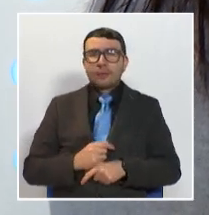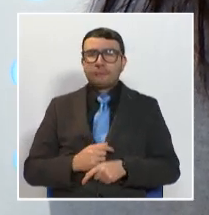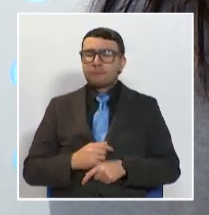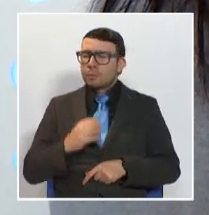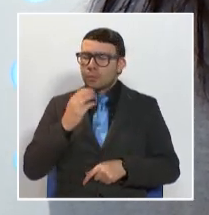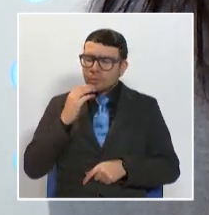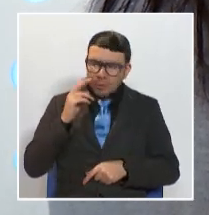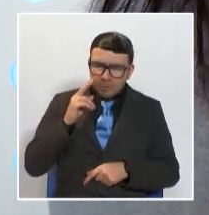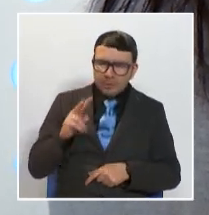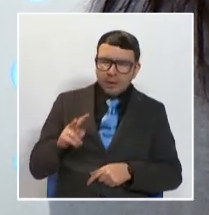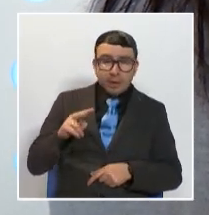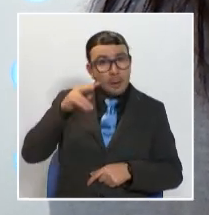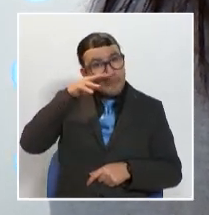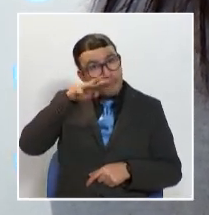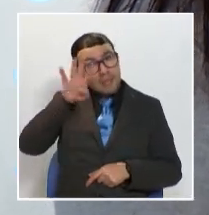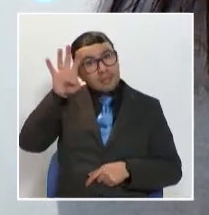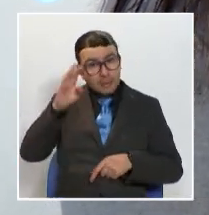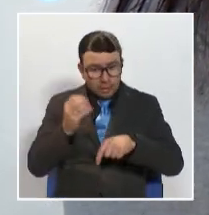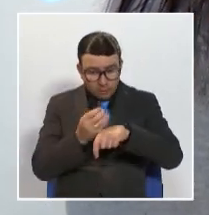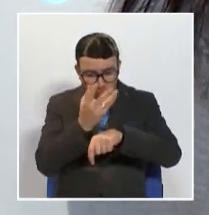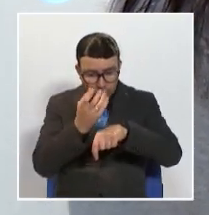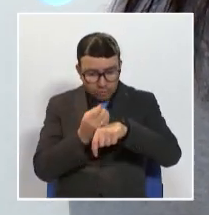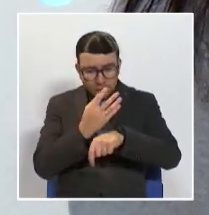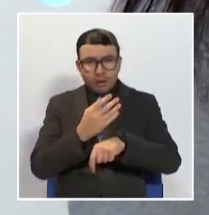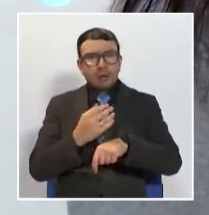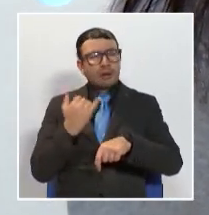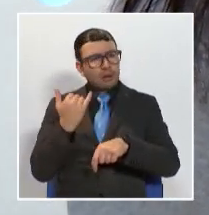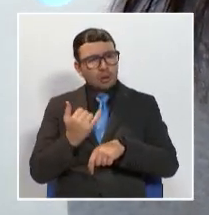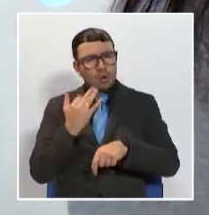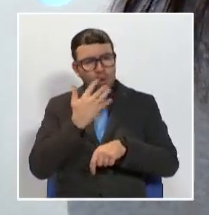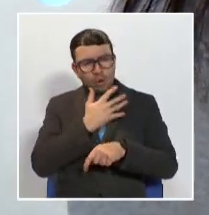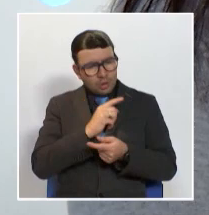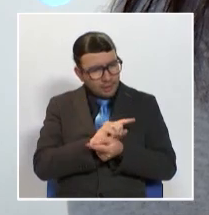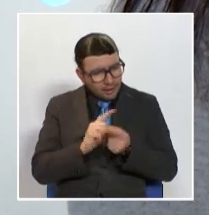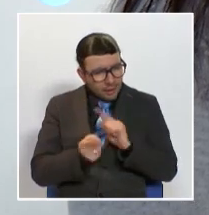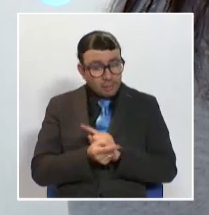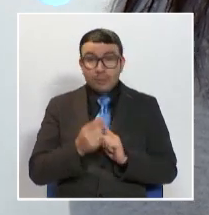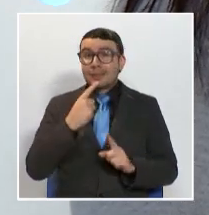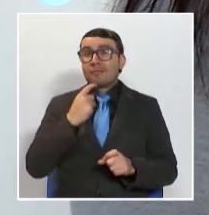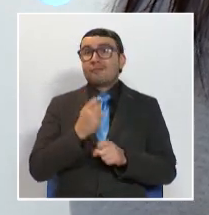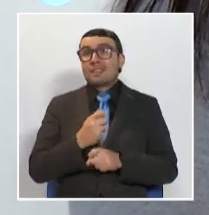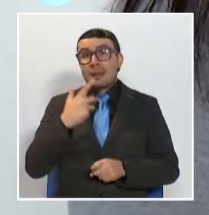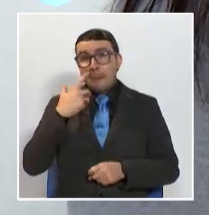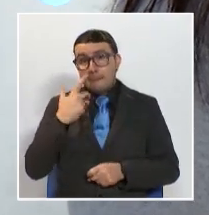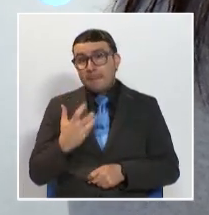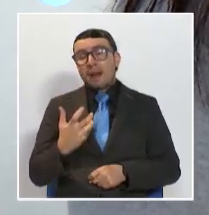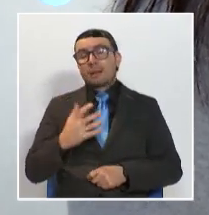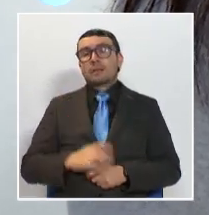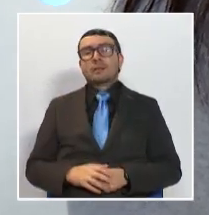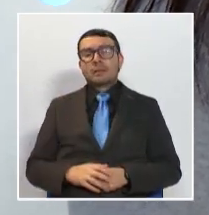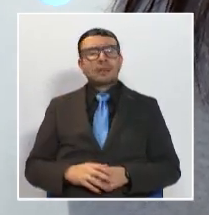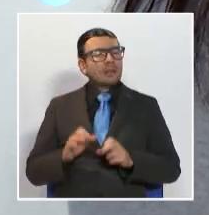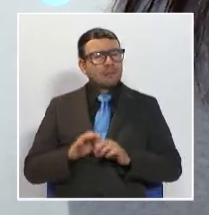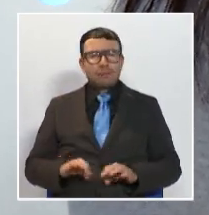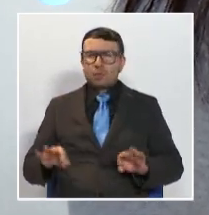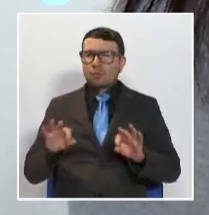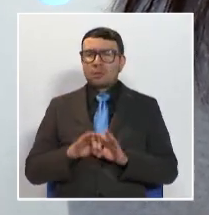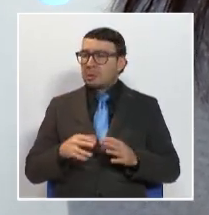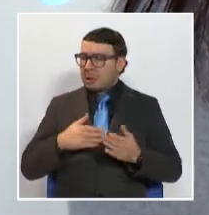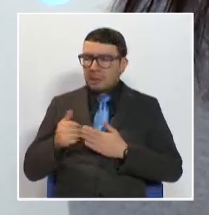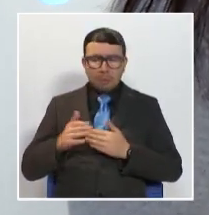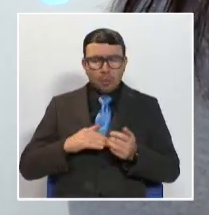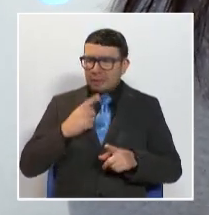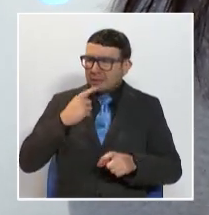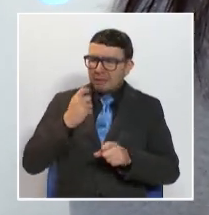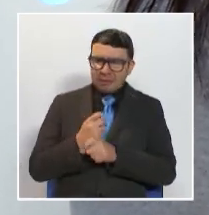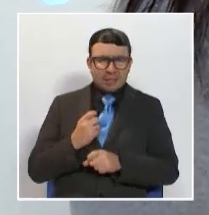también que las pestañas o los pelos pierden su pigmento, es un vitiligo de más difícil manejo. Importante siempre, así sea de difícil manejo y nos